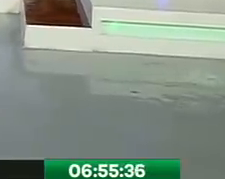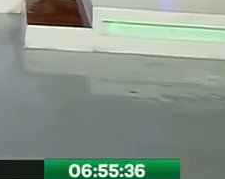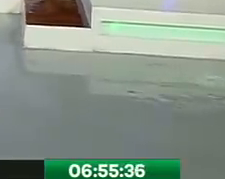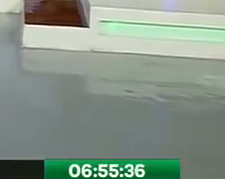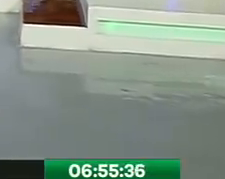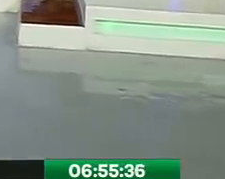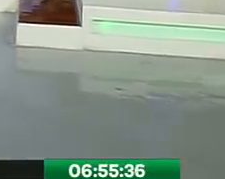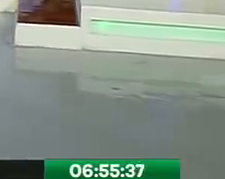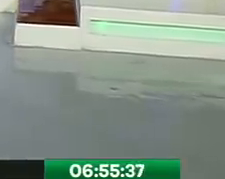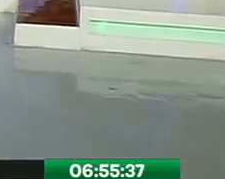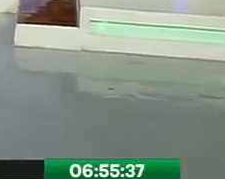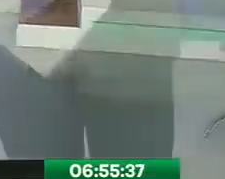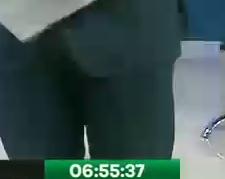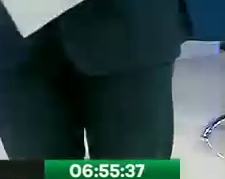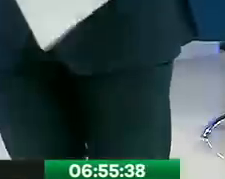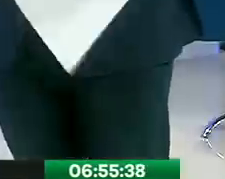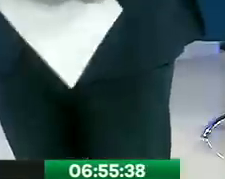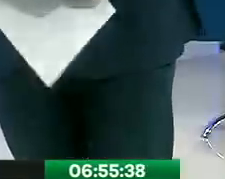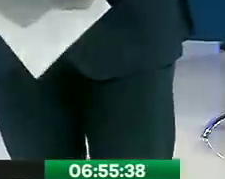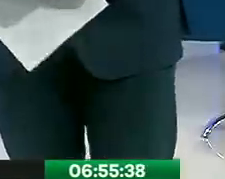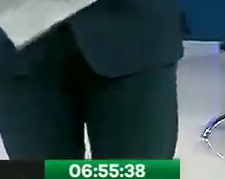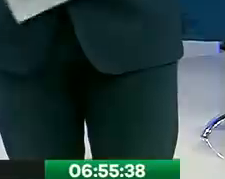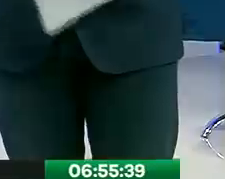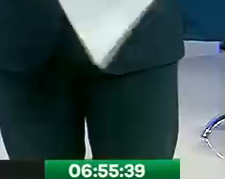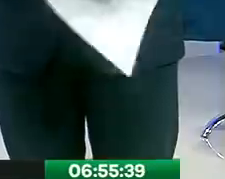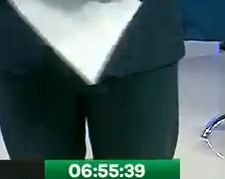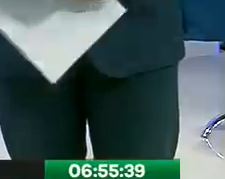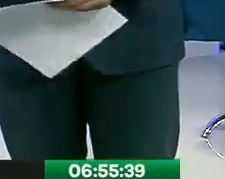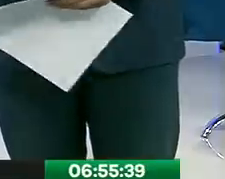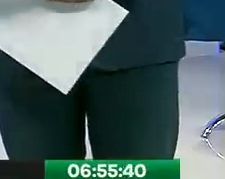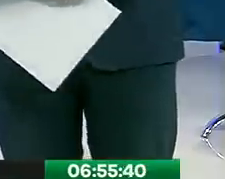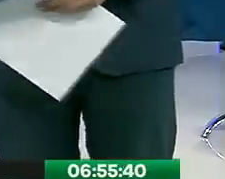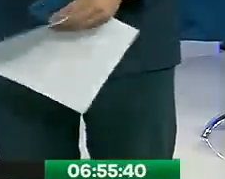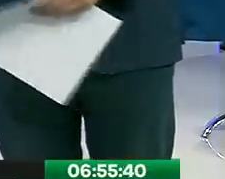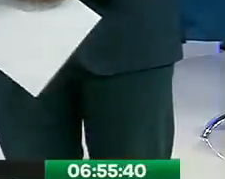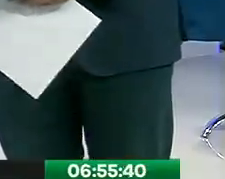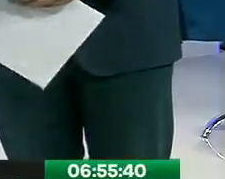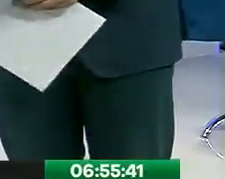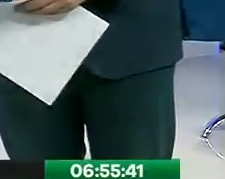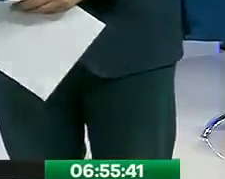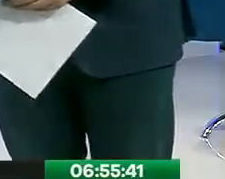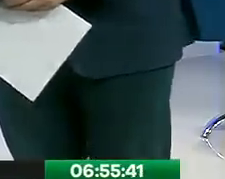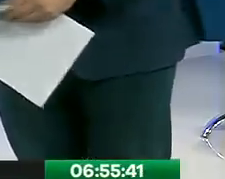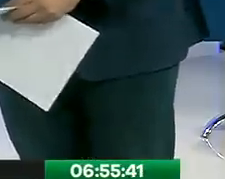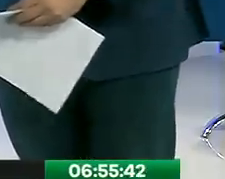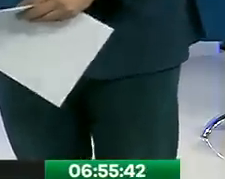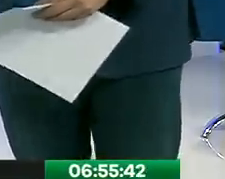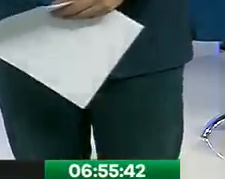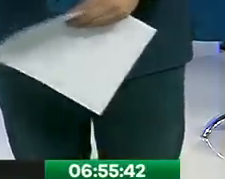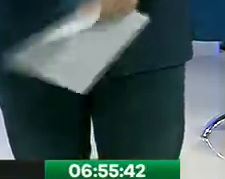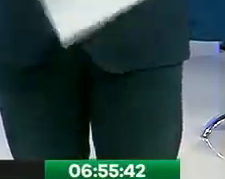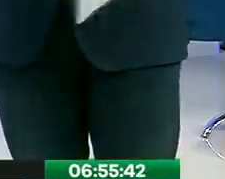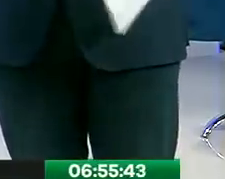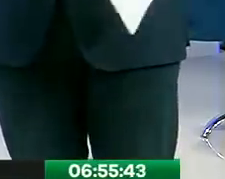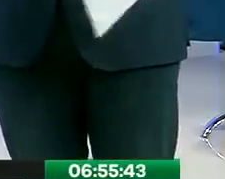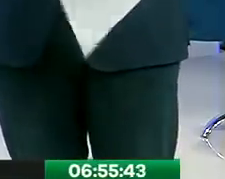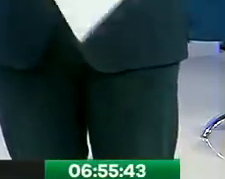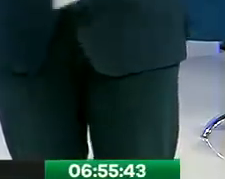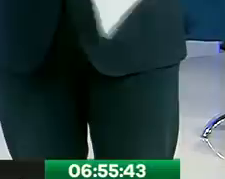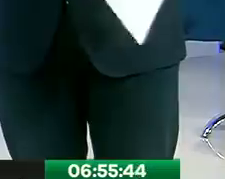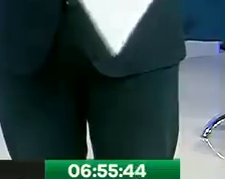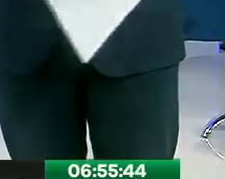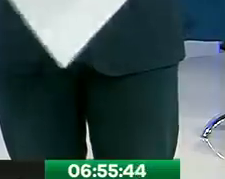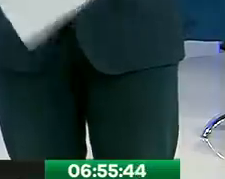del ecuador y estamos muy contentos también habló por ciento mejor que aparte a parte de fin de mes ya estamos